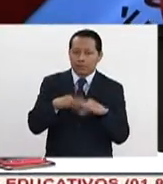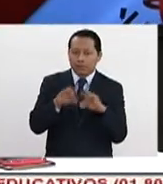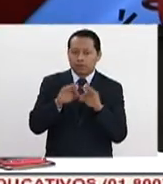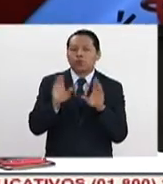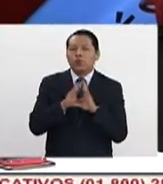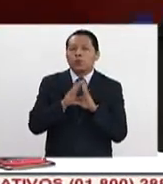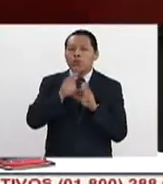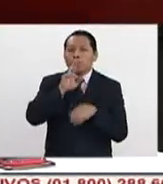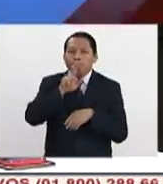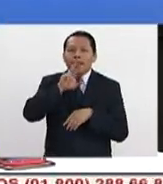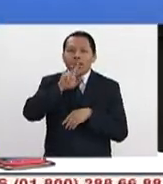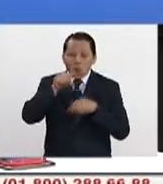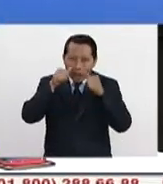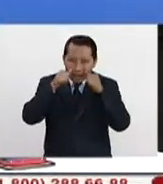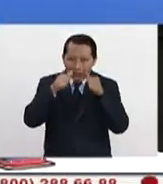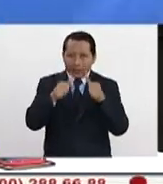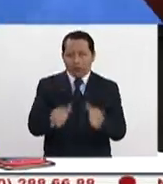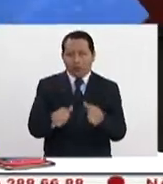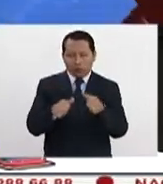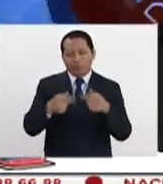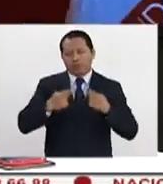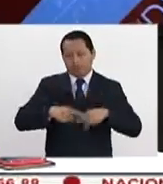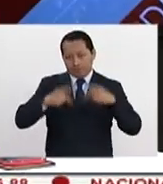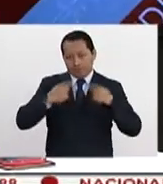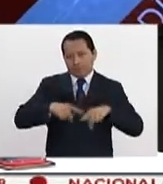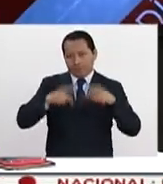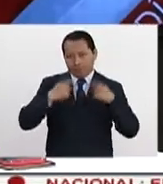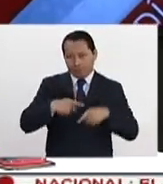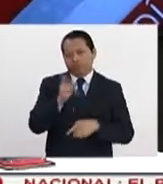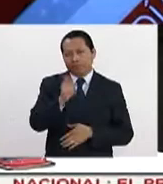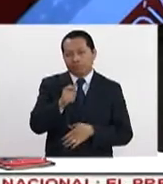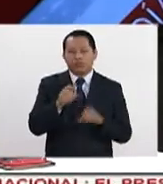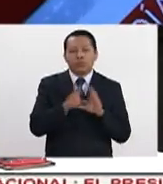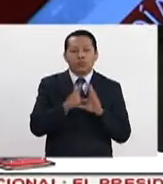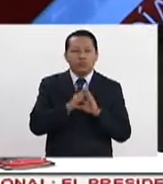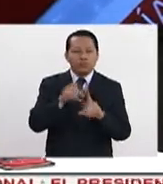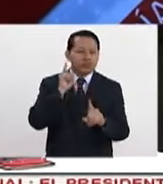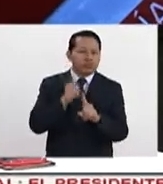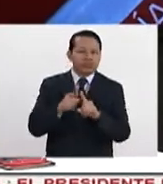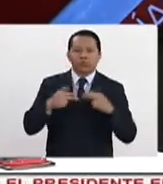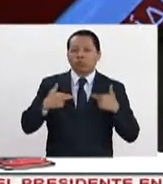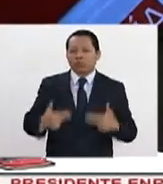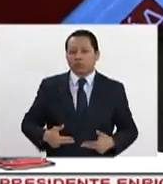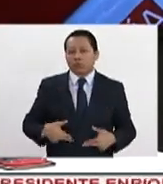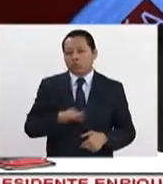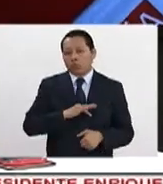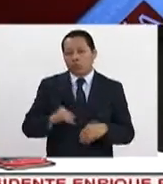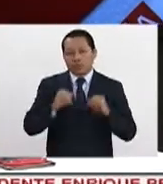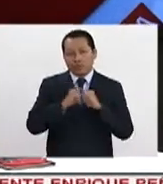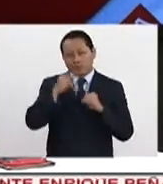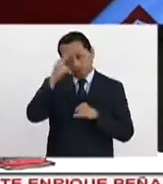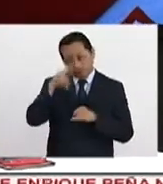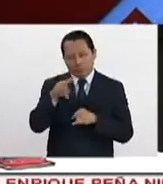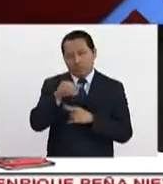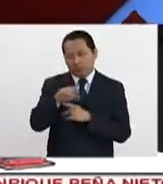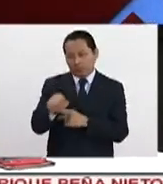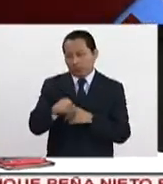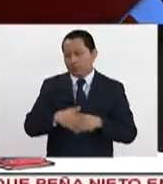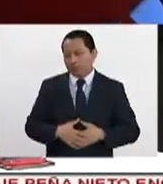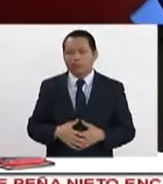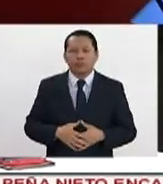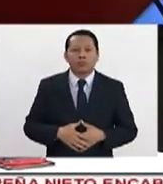el mejoramiento de la atención a los ciudadanos, que es, digamos, que el punto humano del Instituto Mexicano del Seguro